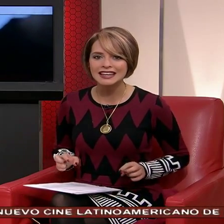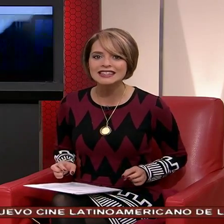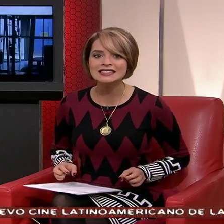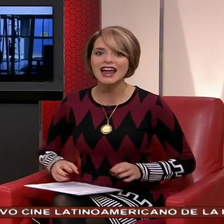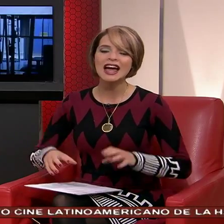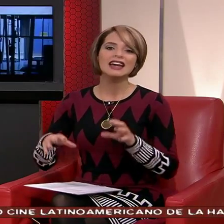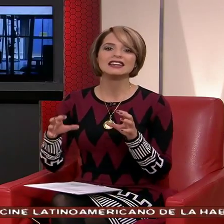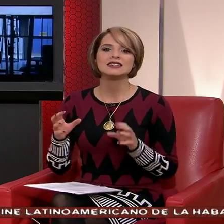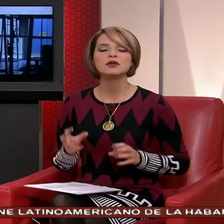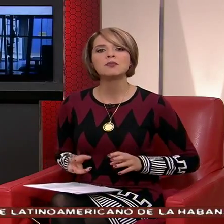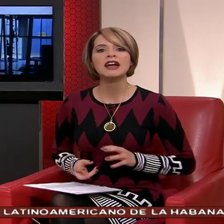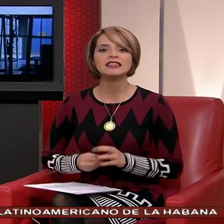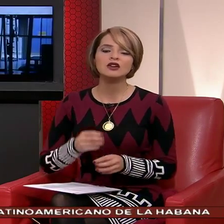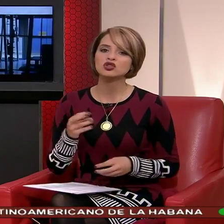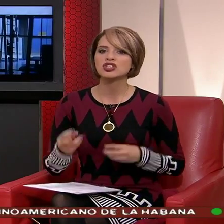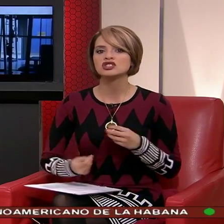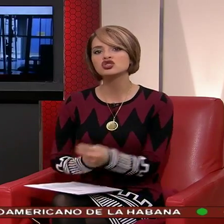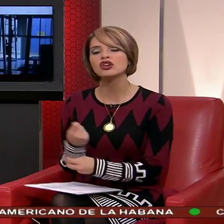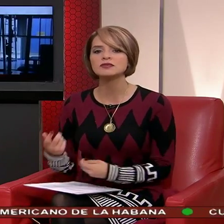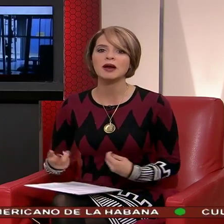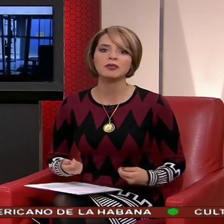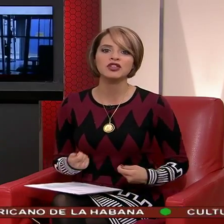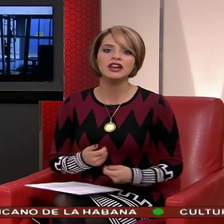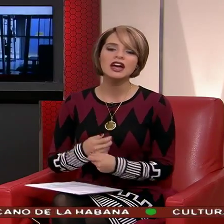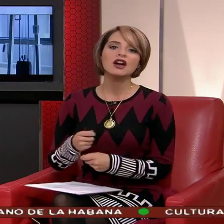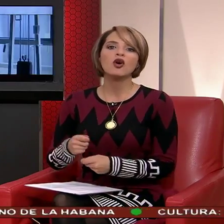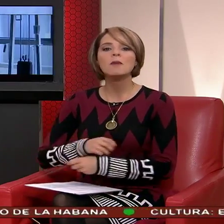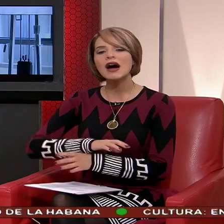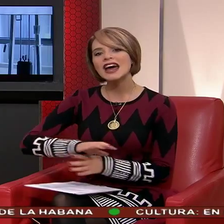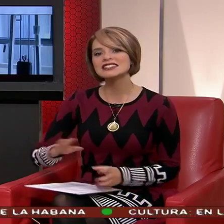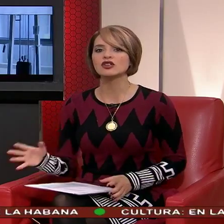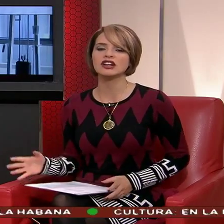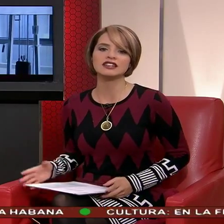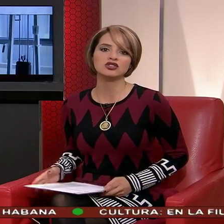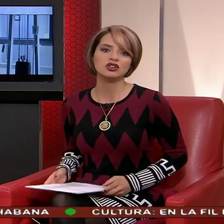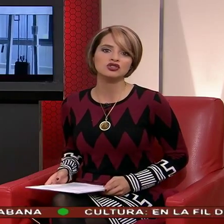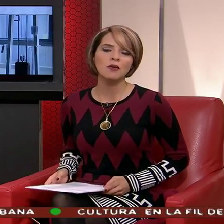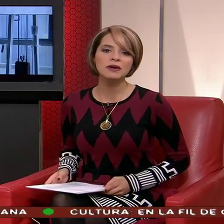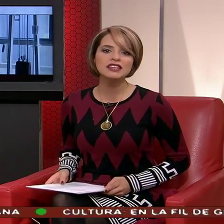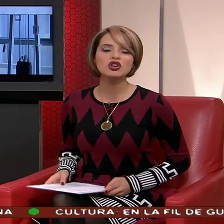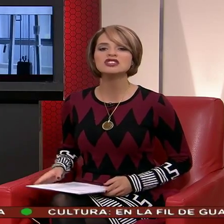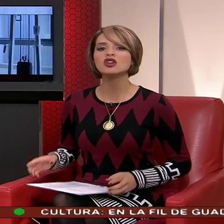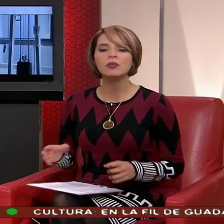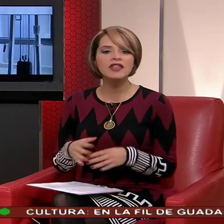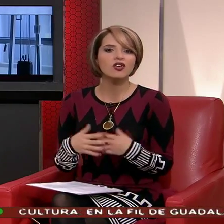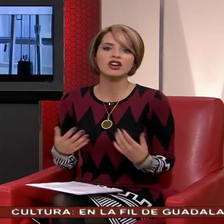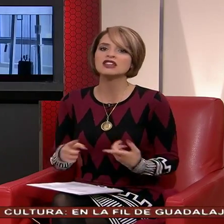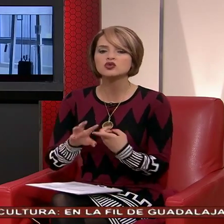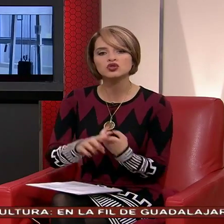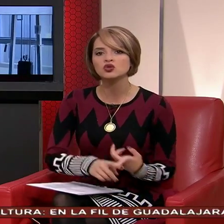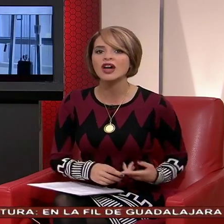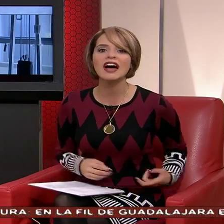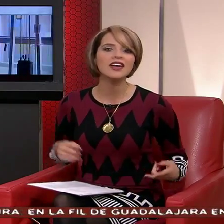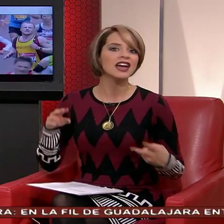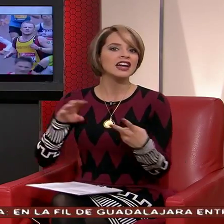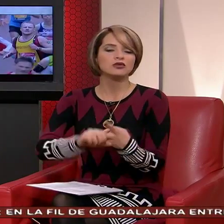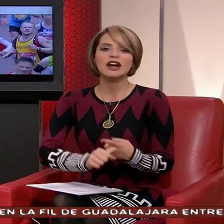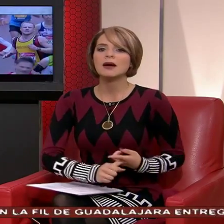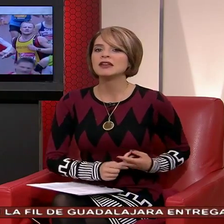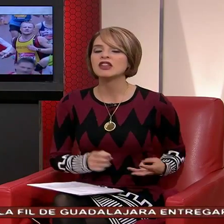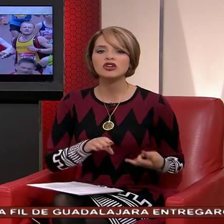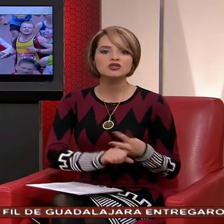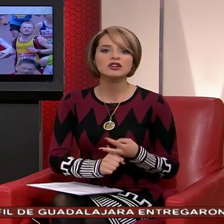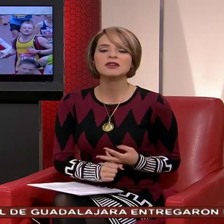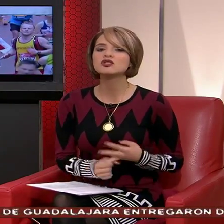se registra, recibe un paquete con sensores para poder compararse con el resto de los competidores y lo puede correr en su ciudad, en